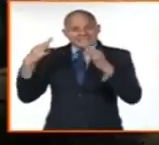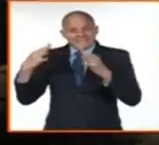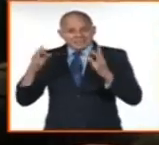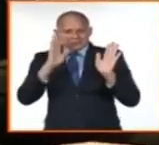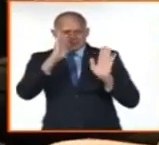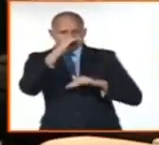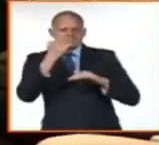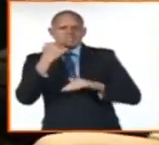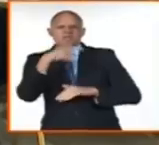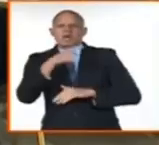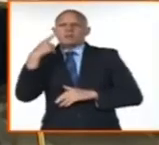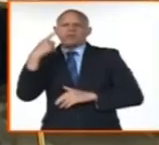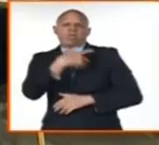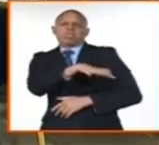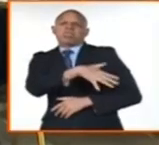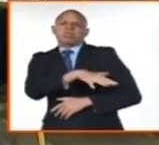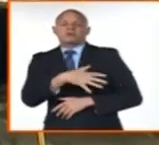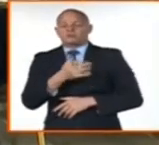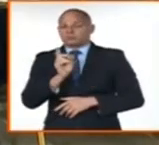traspatio. Y realmente